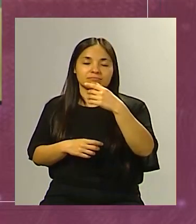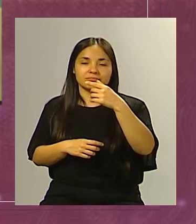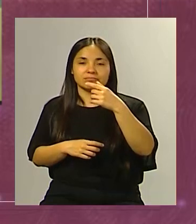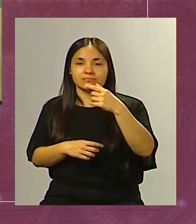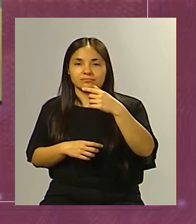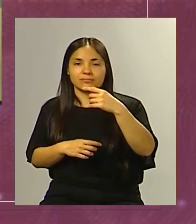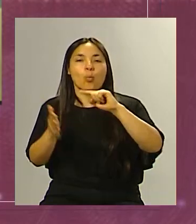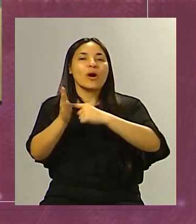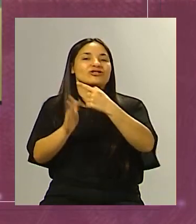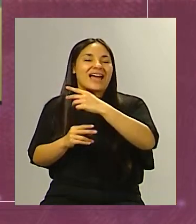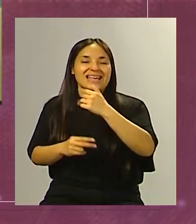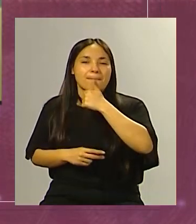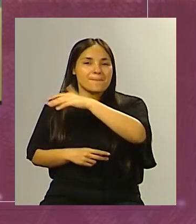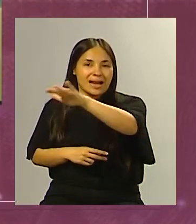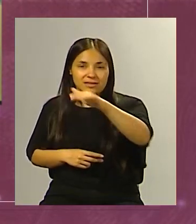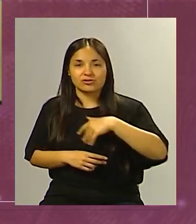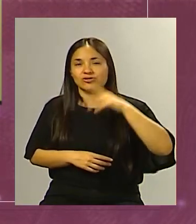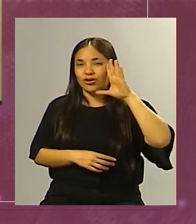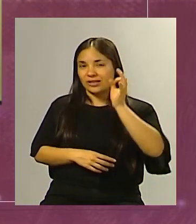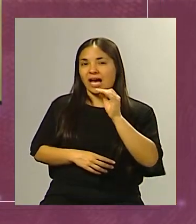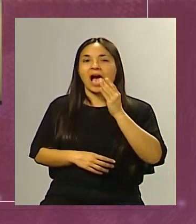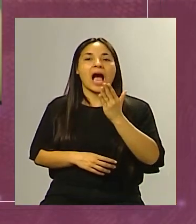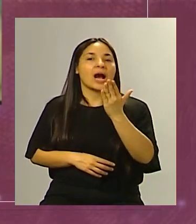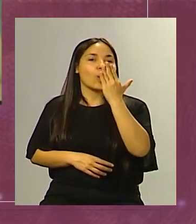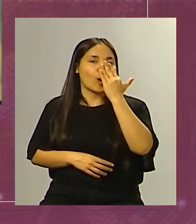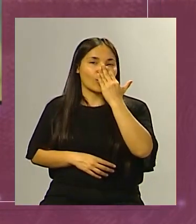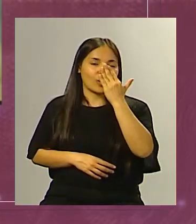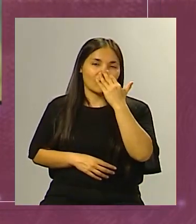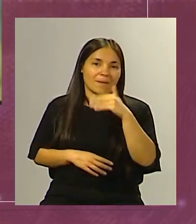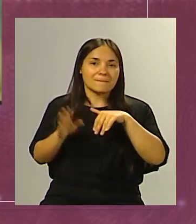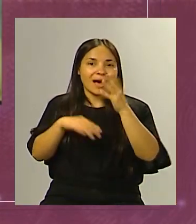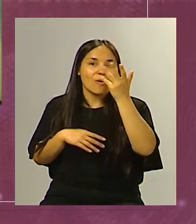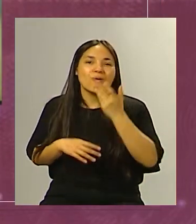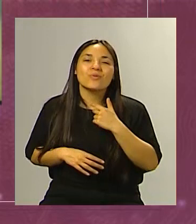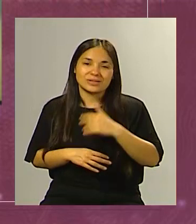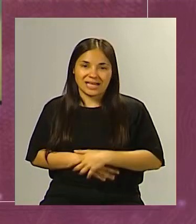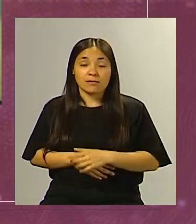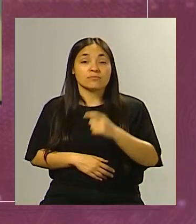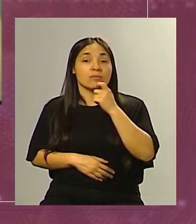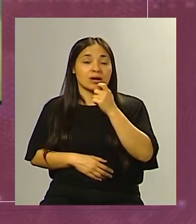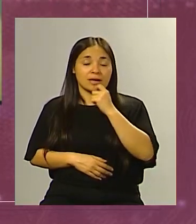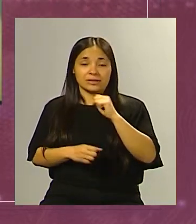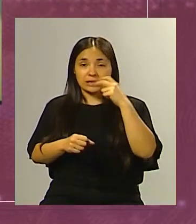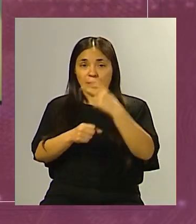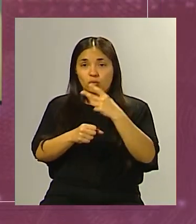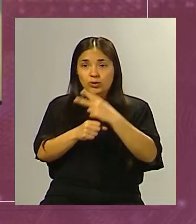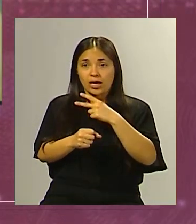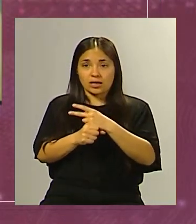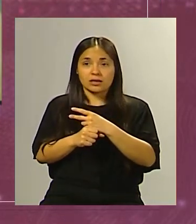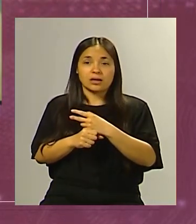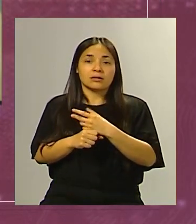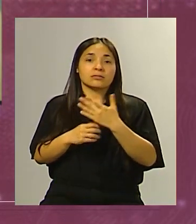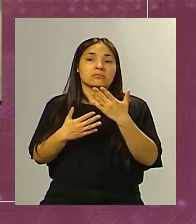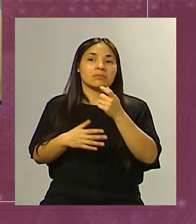Paz es inicialmente muy, muy tentador y más fácil para los viajes de primaria. ¿En el caso de la secundaria ya no se